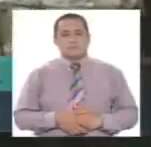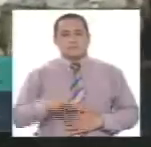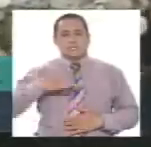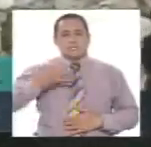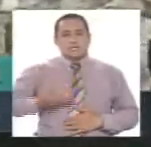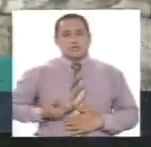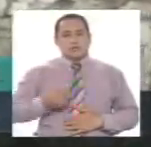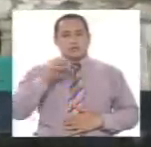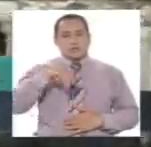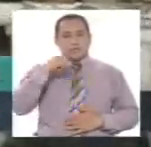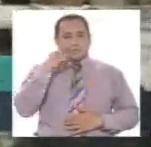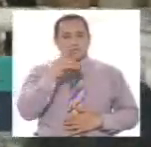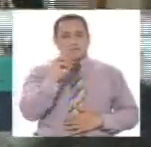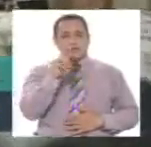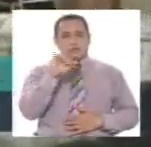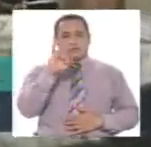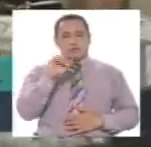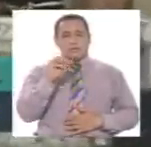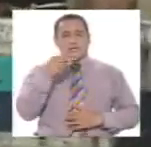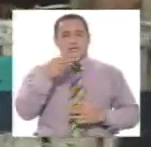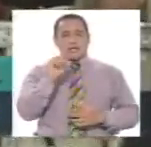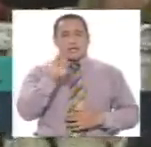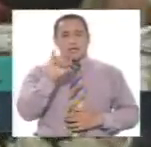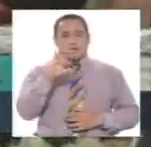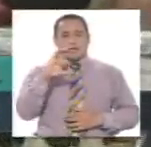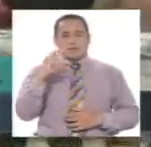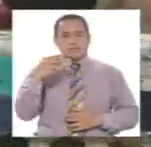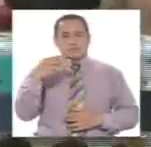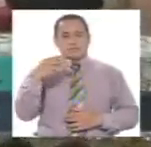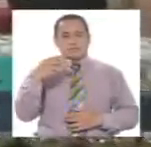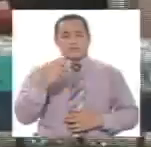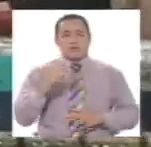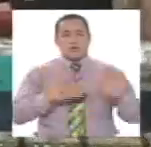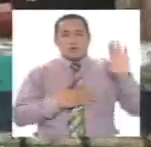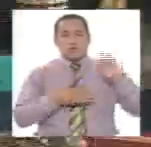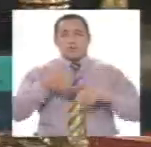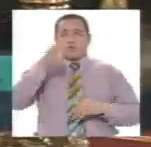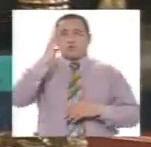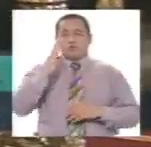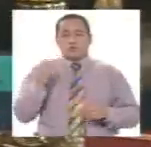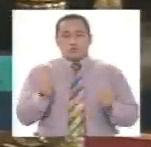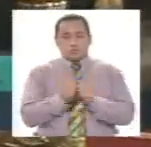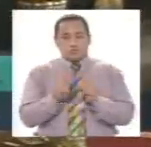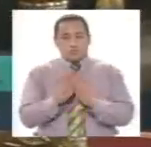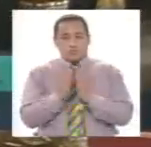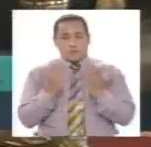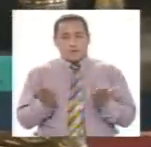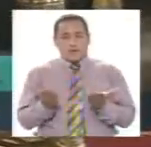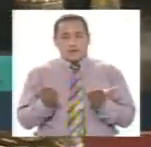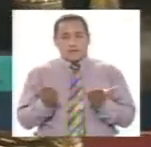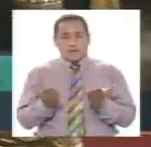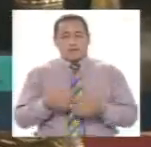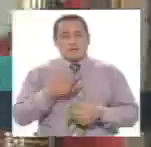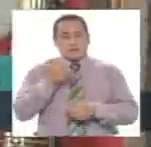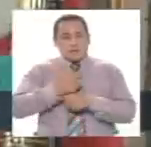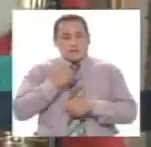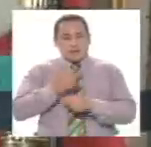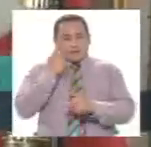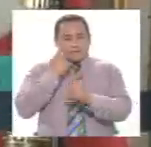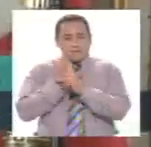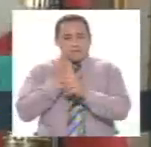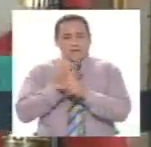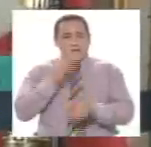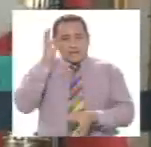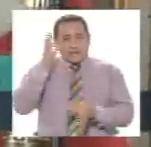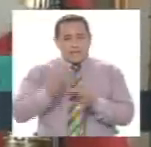Señora Midori de Javis Rospigliosi, juráis por Dios y estos santos evangelios desempeñar leal y